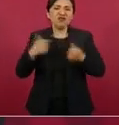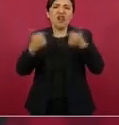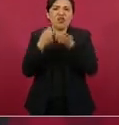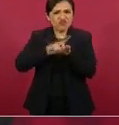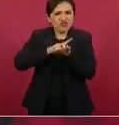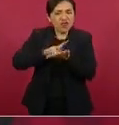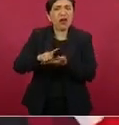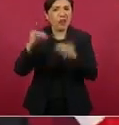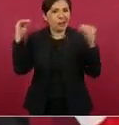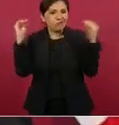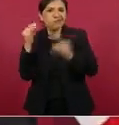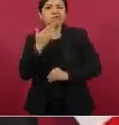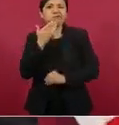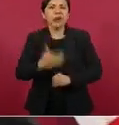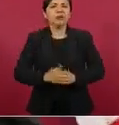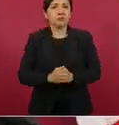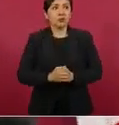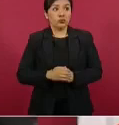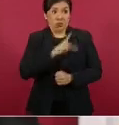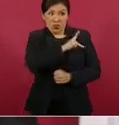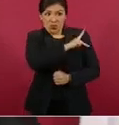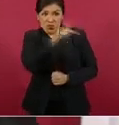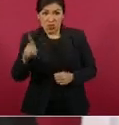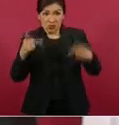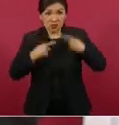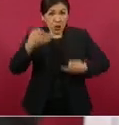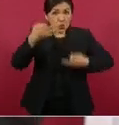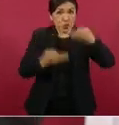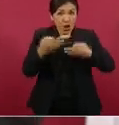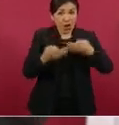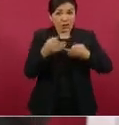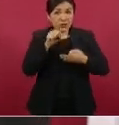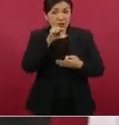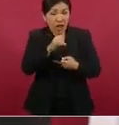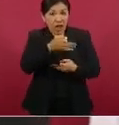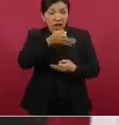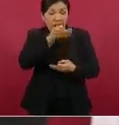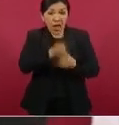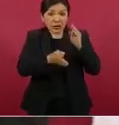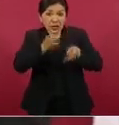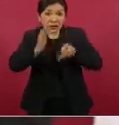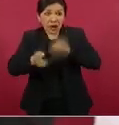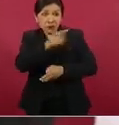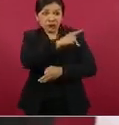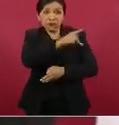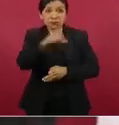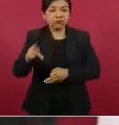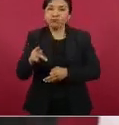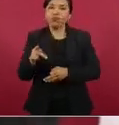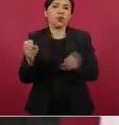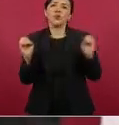porque no fueron todos los ministros,